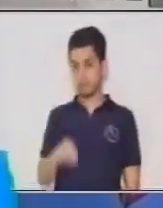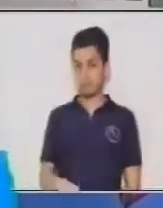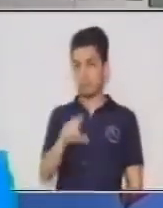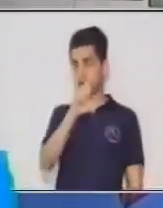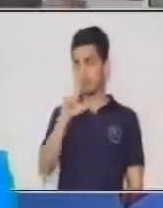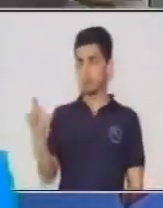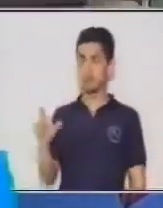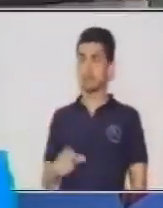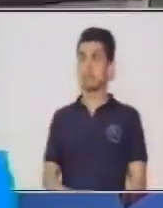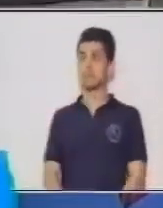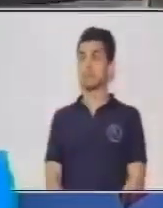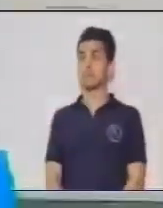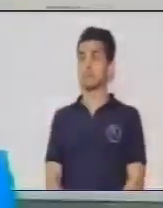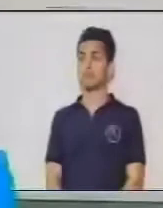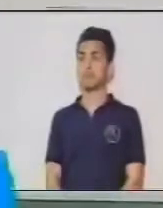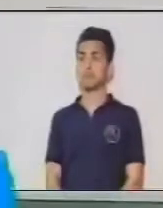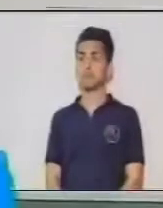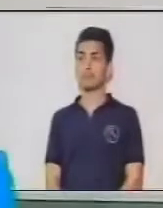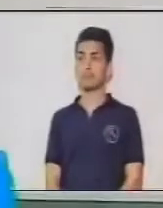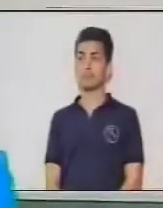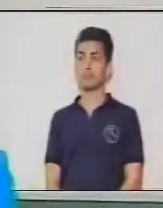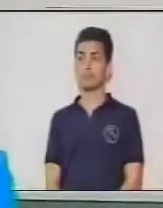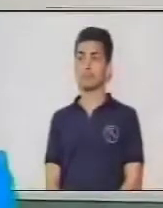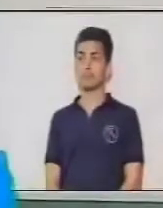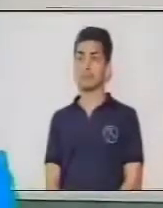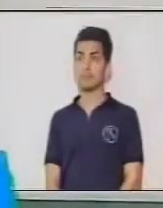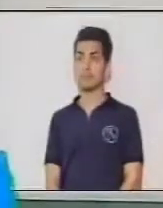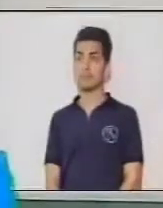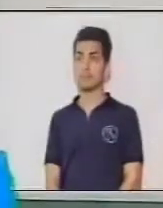xy, aquí vamos a trazar